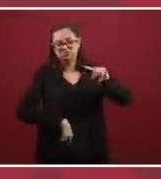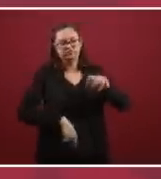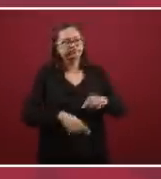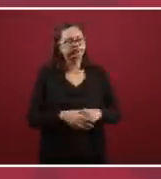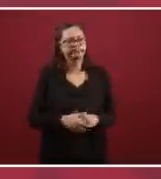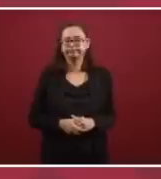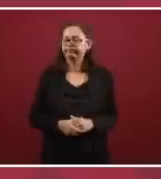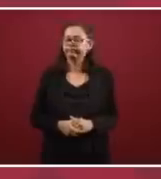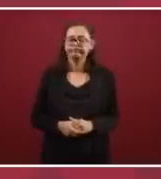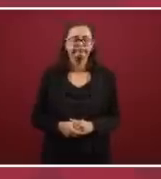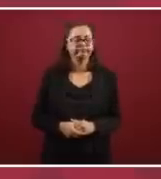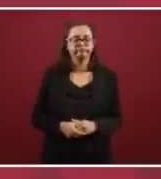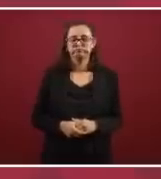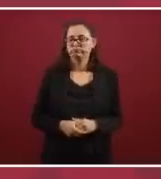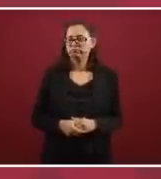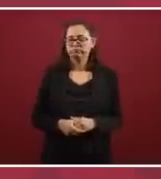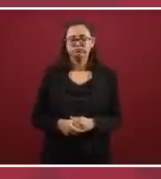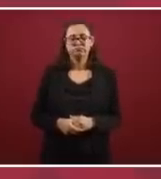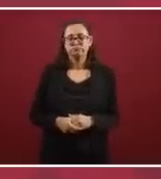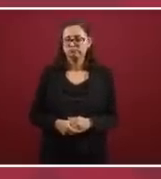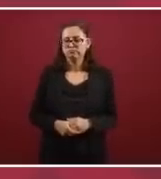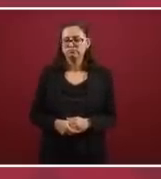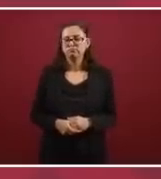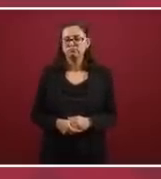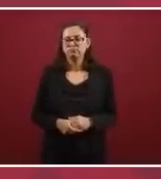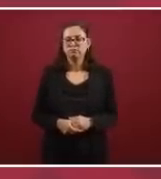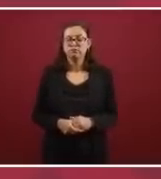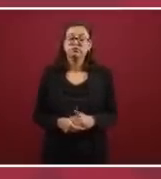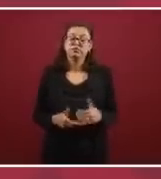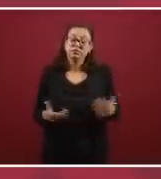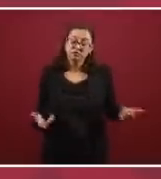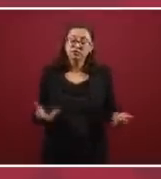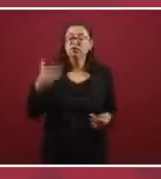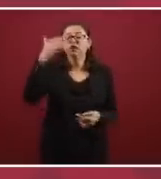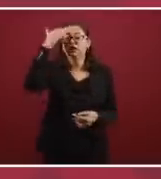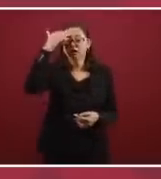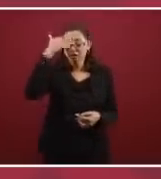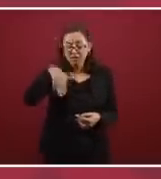aunque los conservadores les gusta mucho.